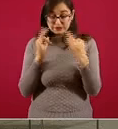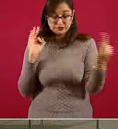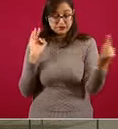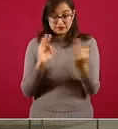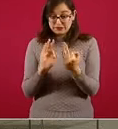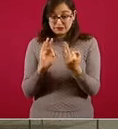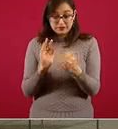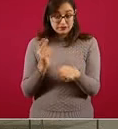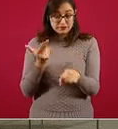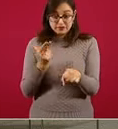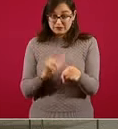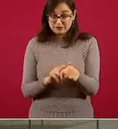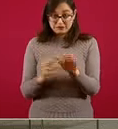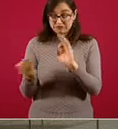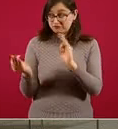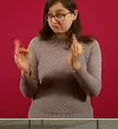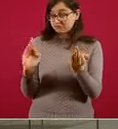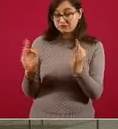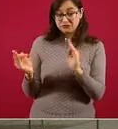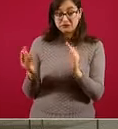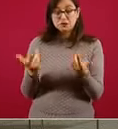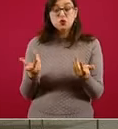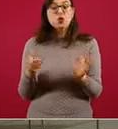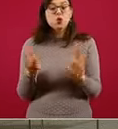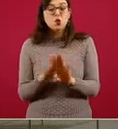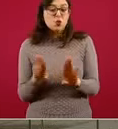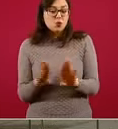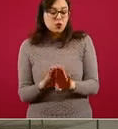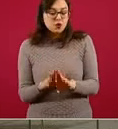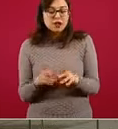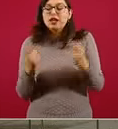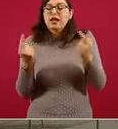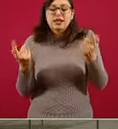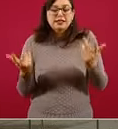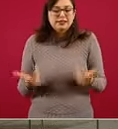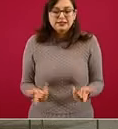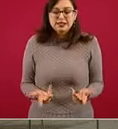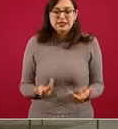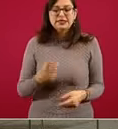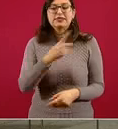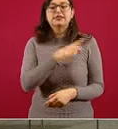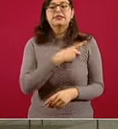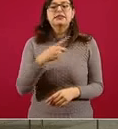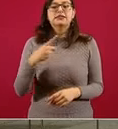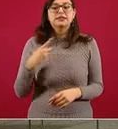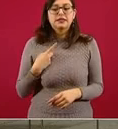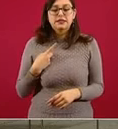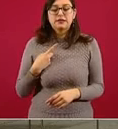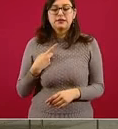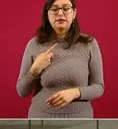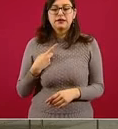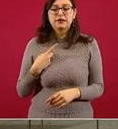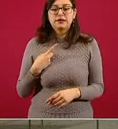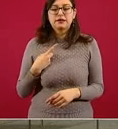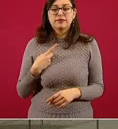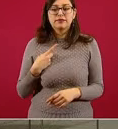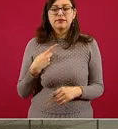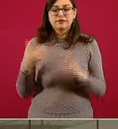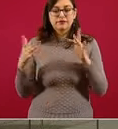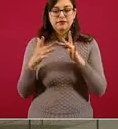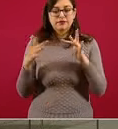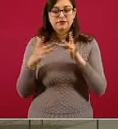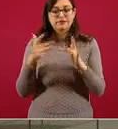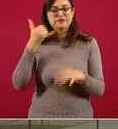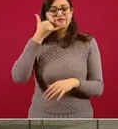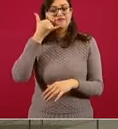de atención primaria, lo más fácil y tal vez el mensaje más directo es tengan el contacto